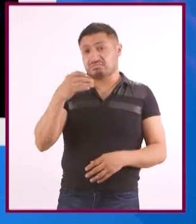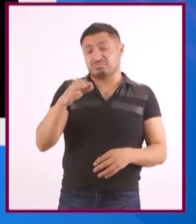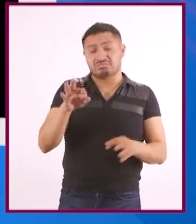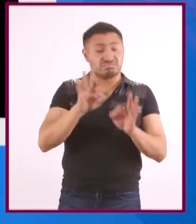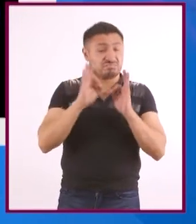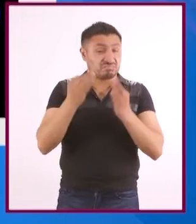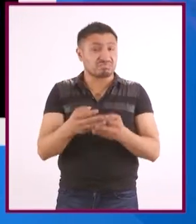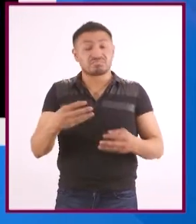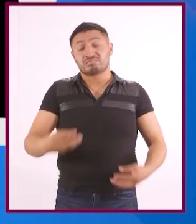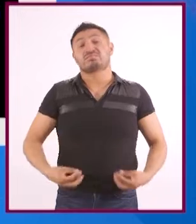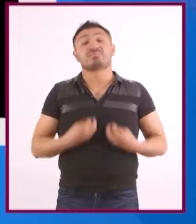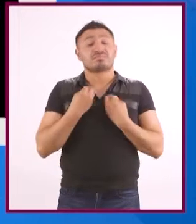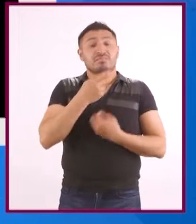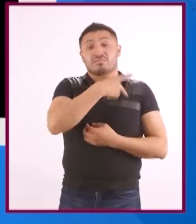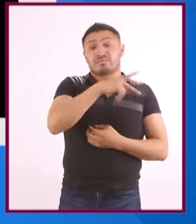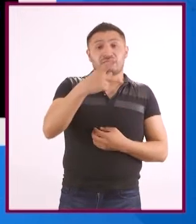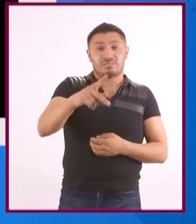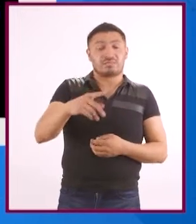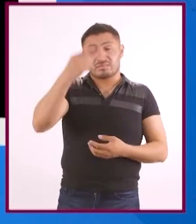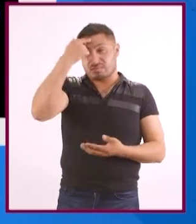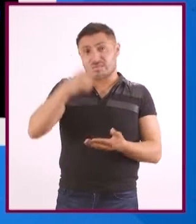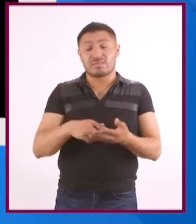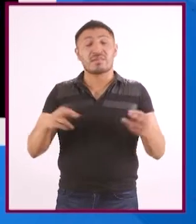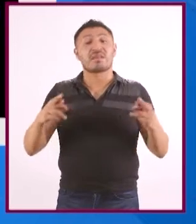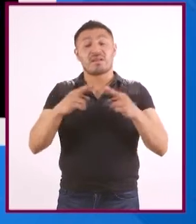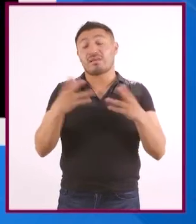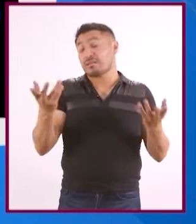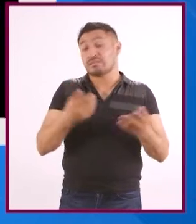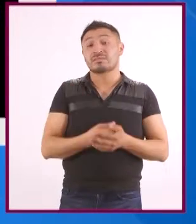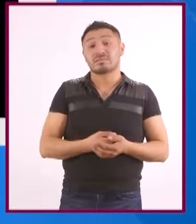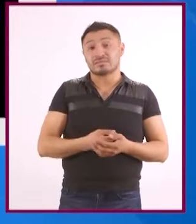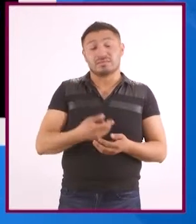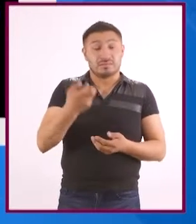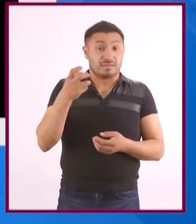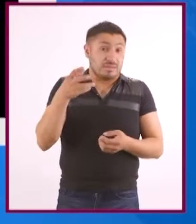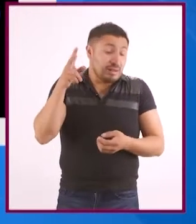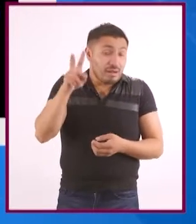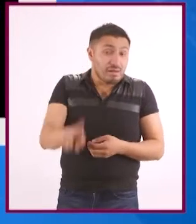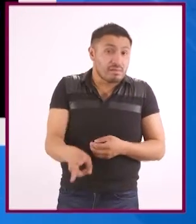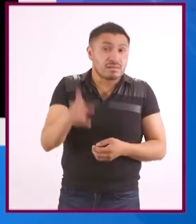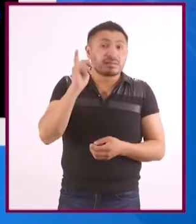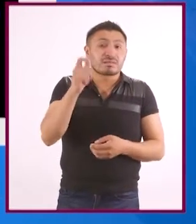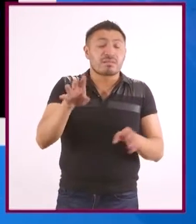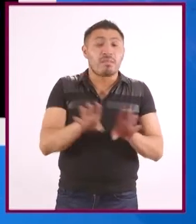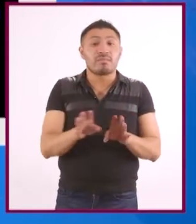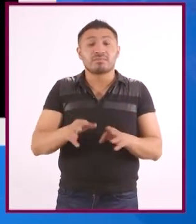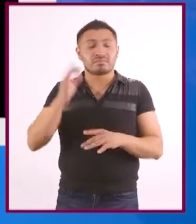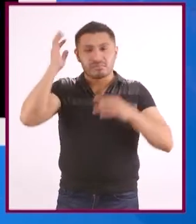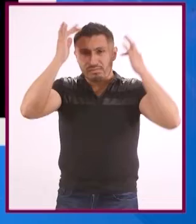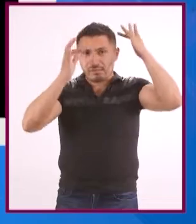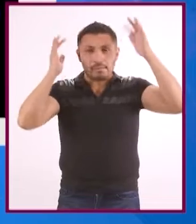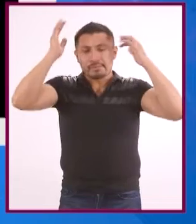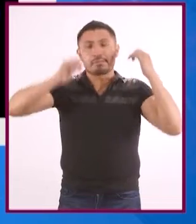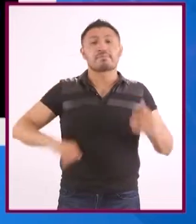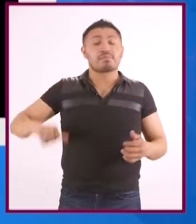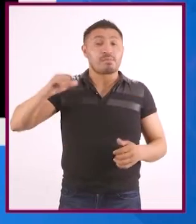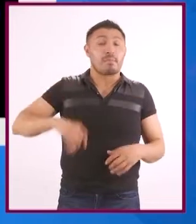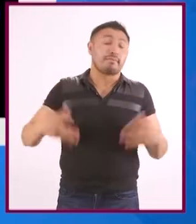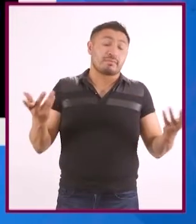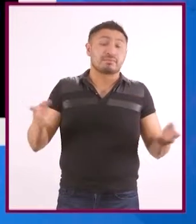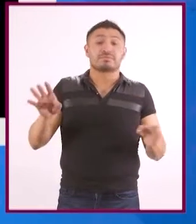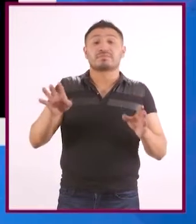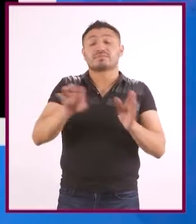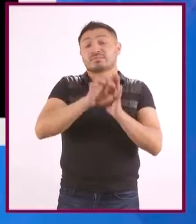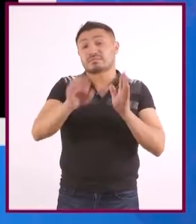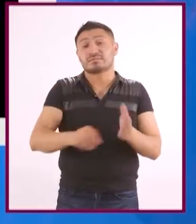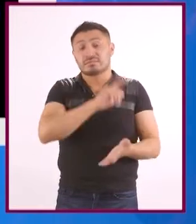conforme con nuestras creencias religiosas. Bueno, en realidad es una reflexión bastante antigua, ¿no? Por ejemplo, si